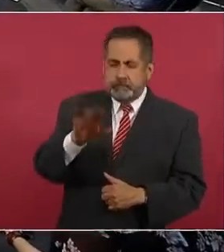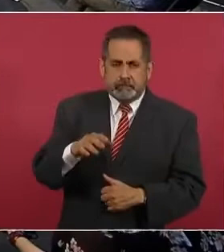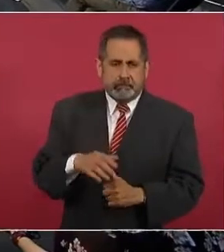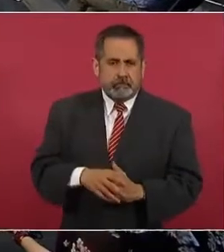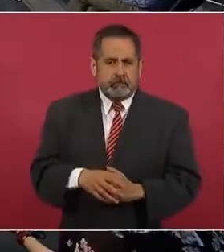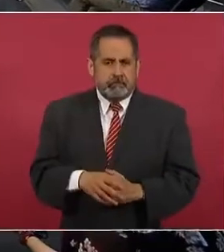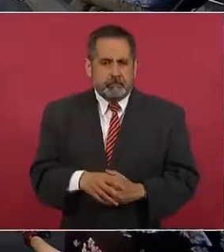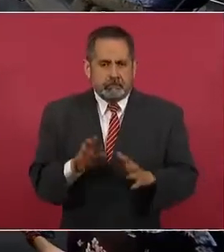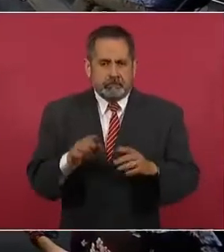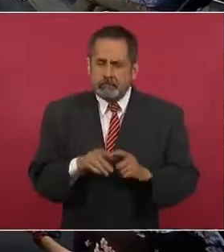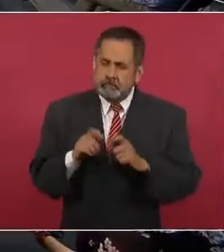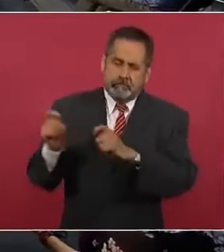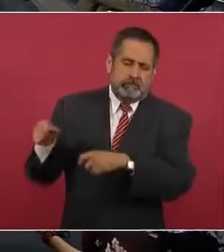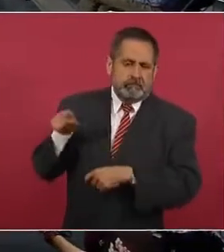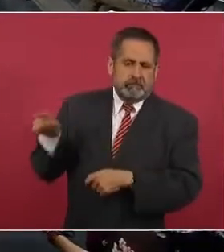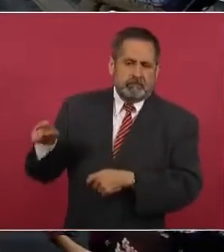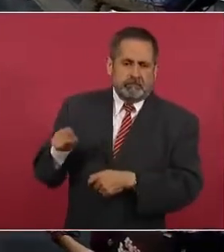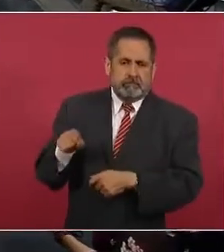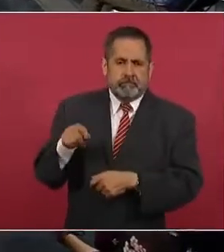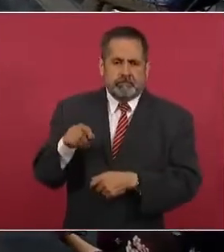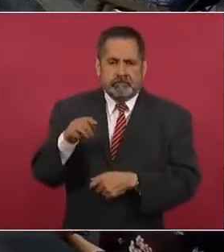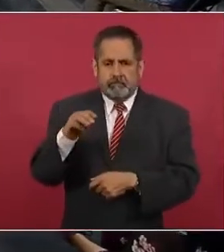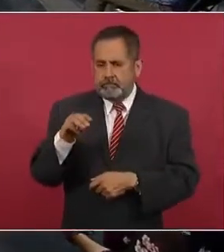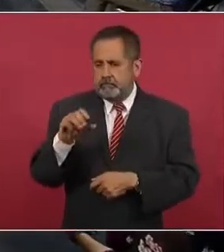Eso pues Marcelo.